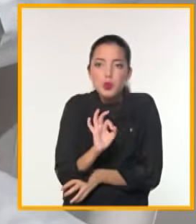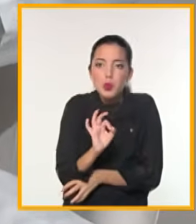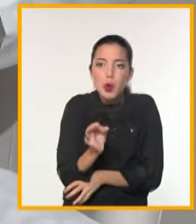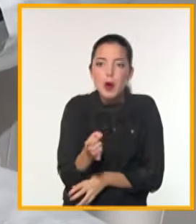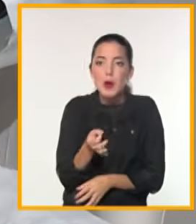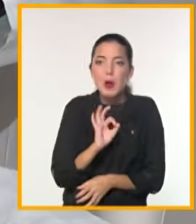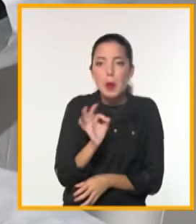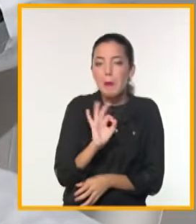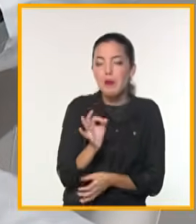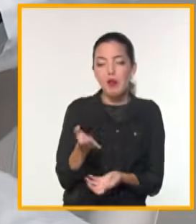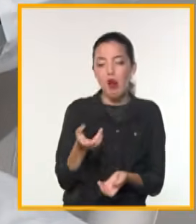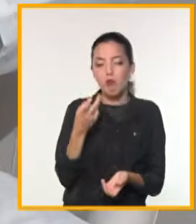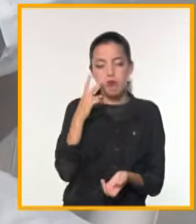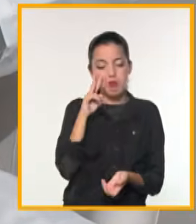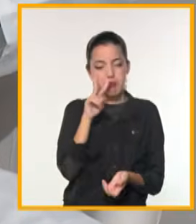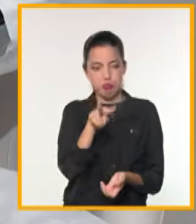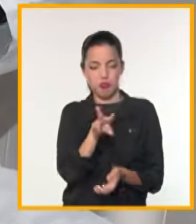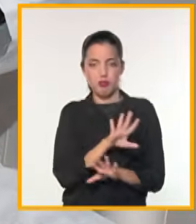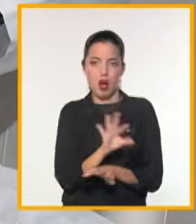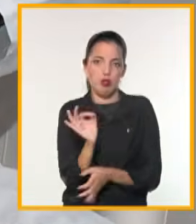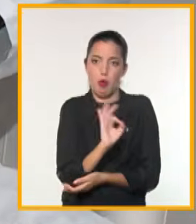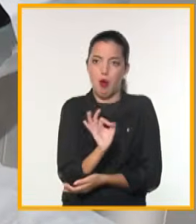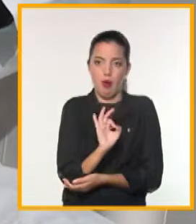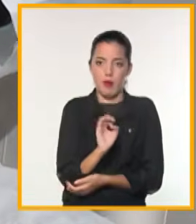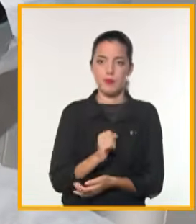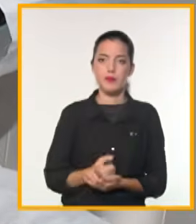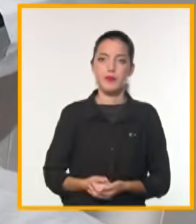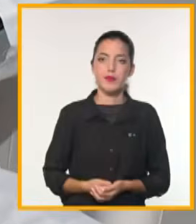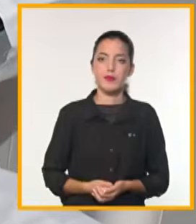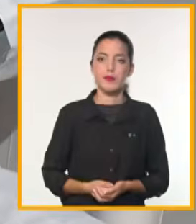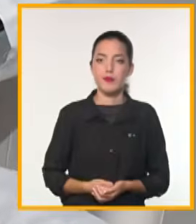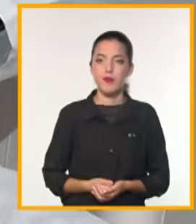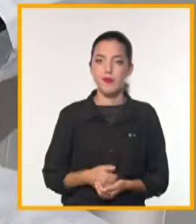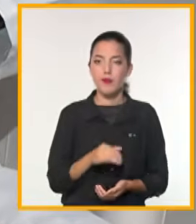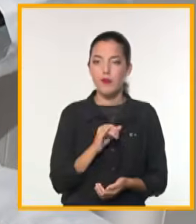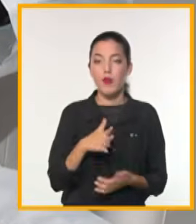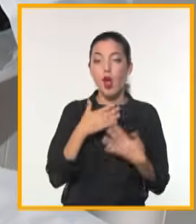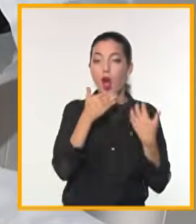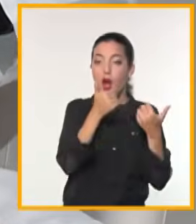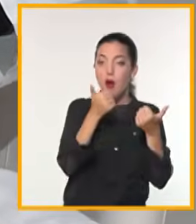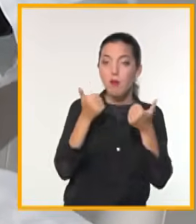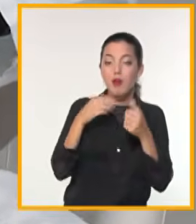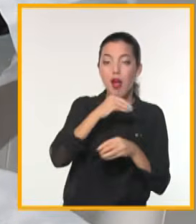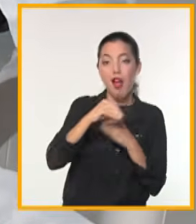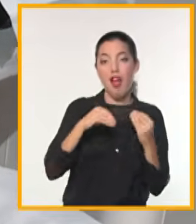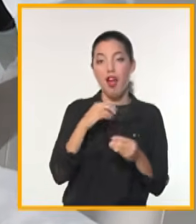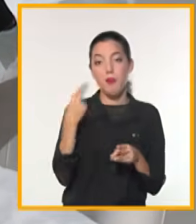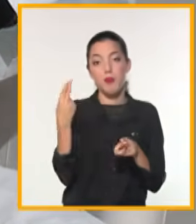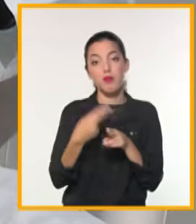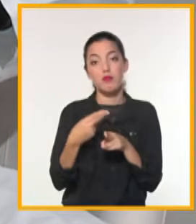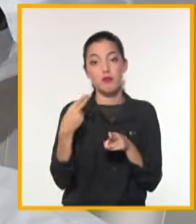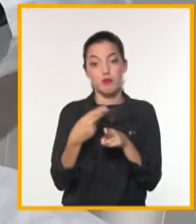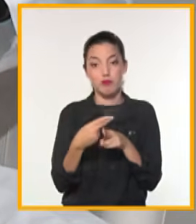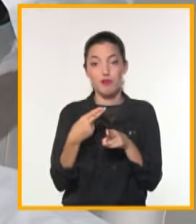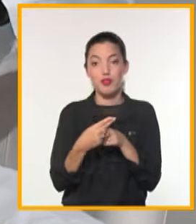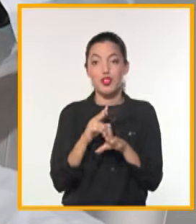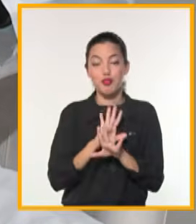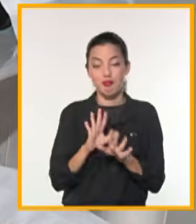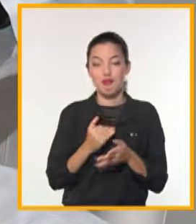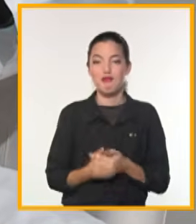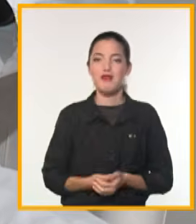de decirle, chicos, lo mejor que podemos hacer es cambiar de nombre, para que si yo soy